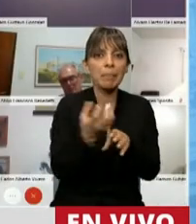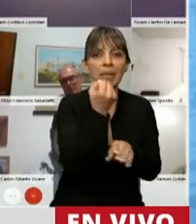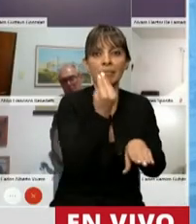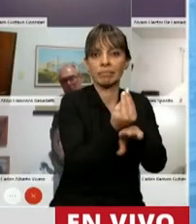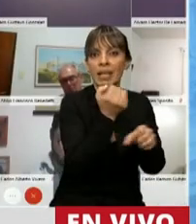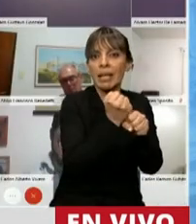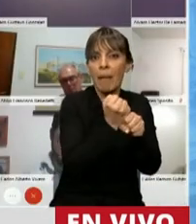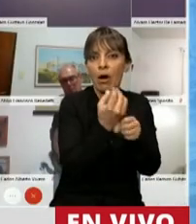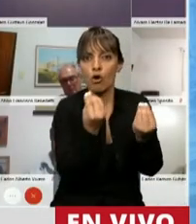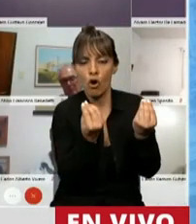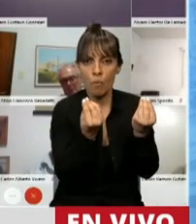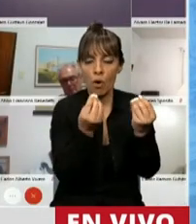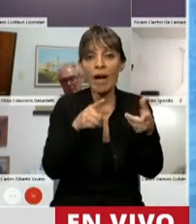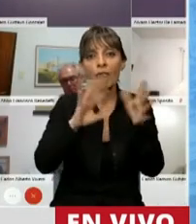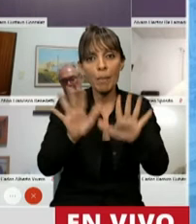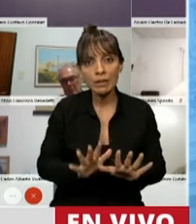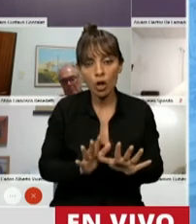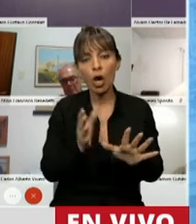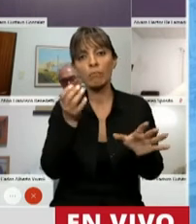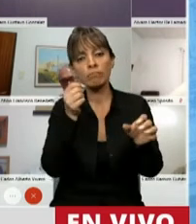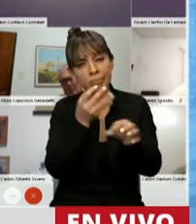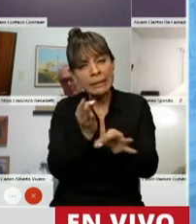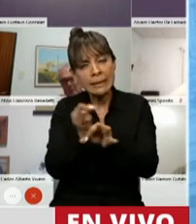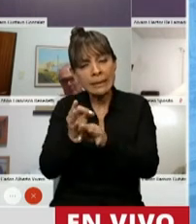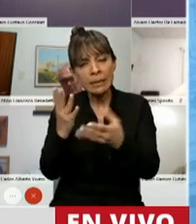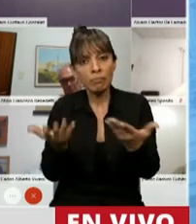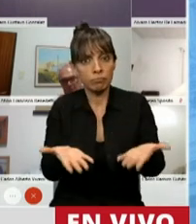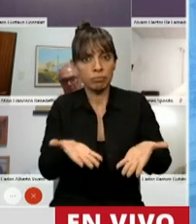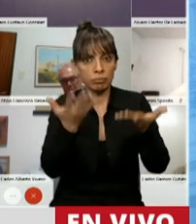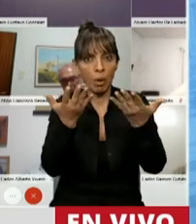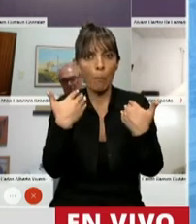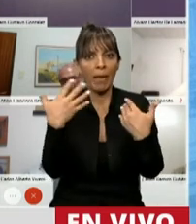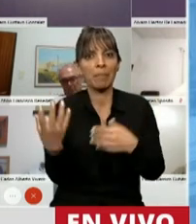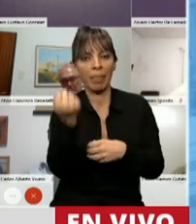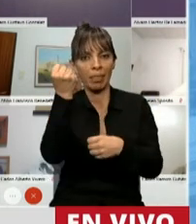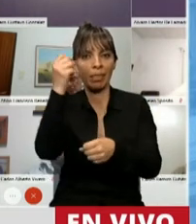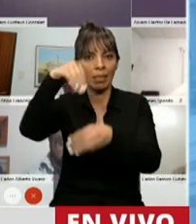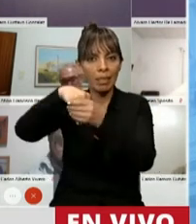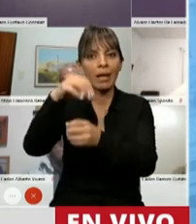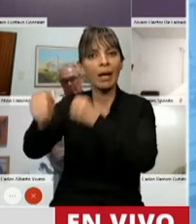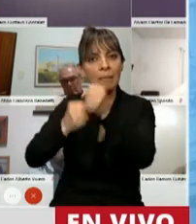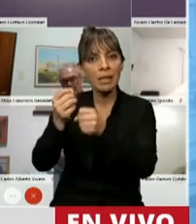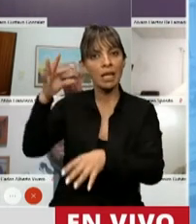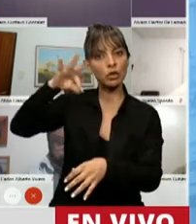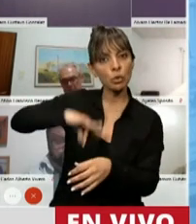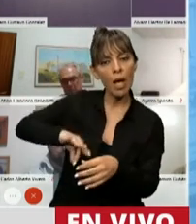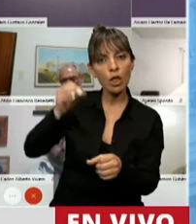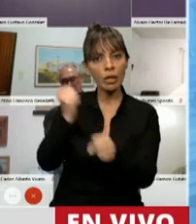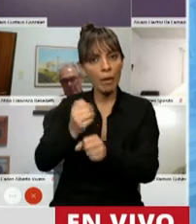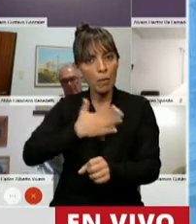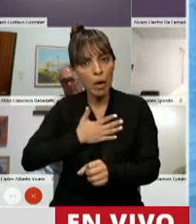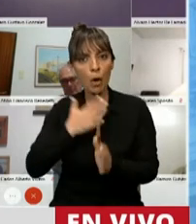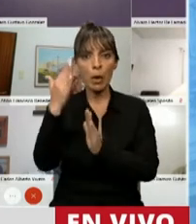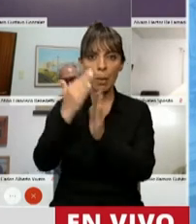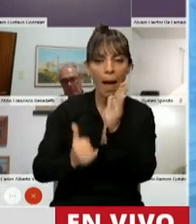esta formación de talento les permite trabajar en diferentes empresas y tener su sueldo, tener su trabajo digno en